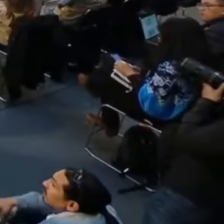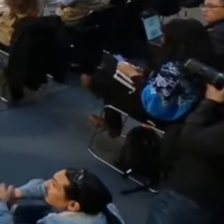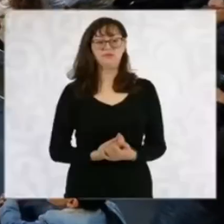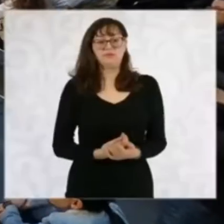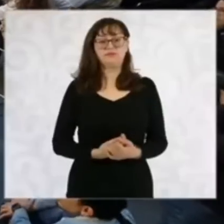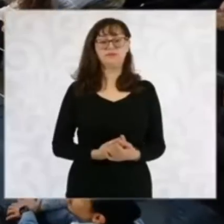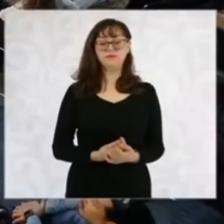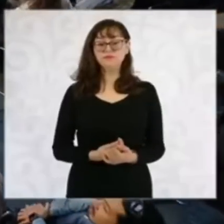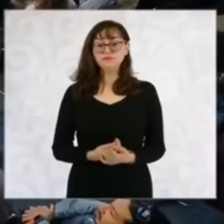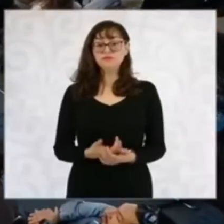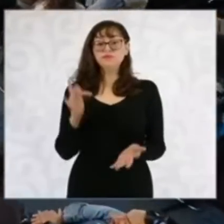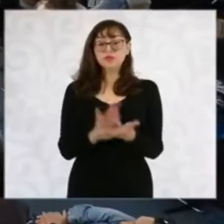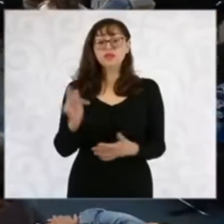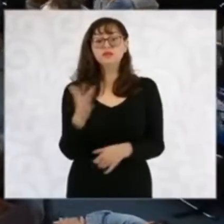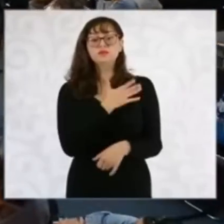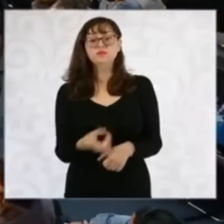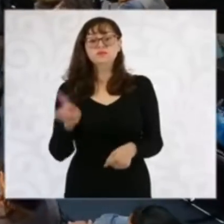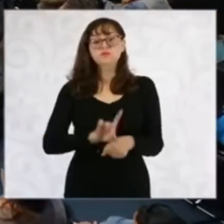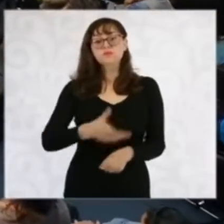Gracias. Buenos días, Presidenta.